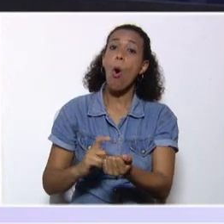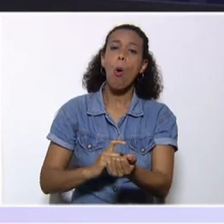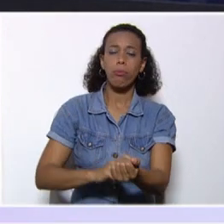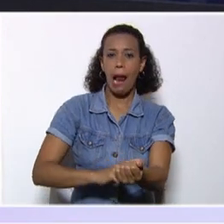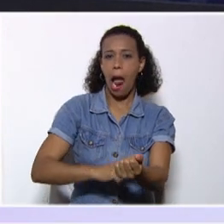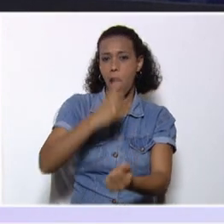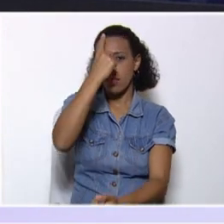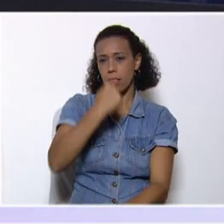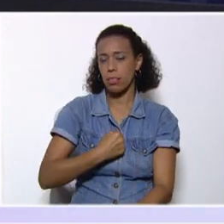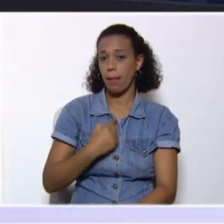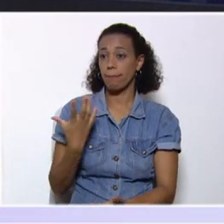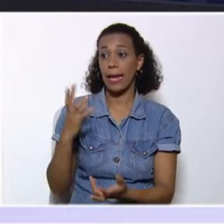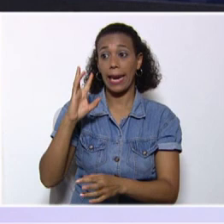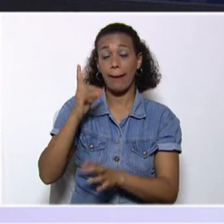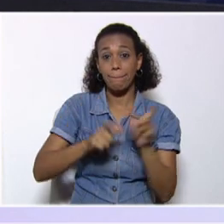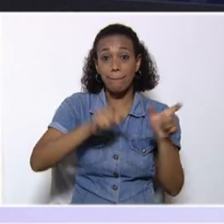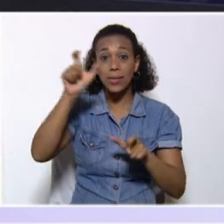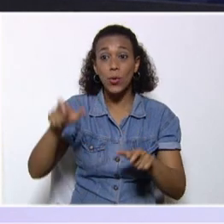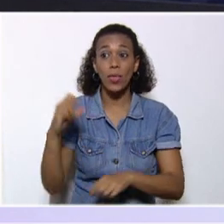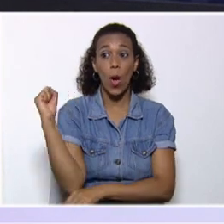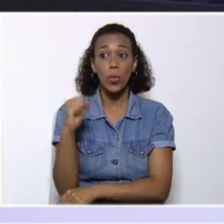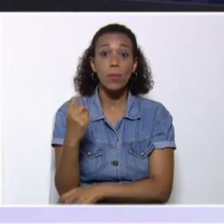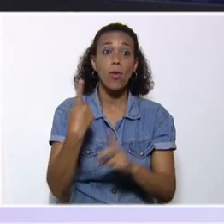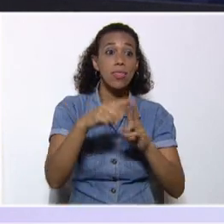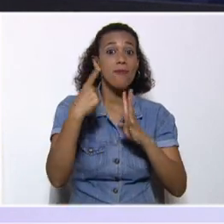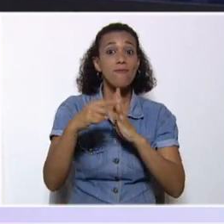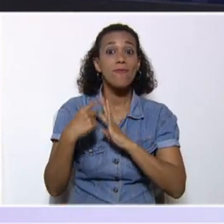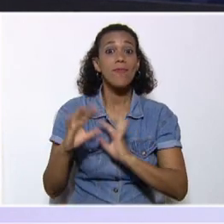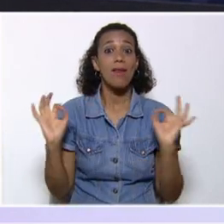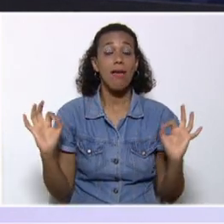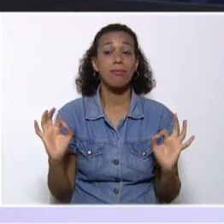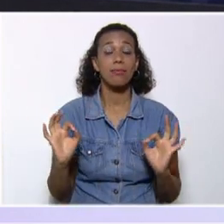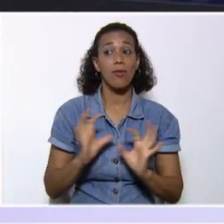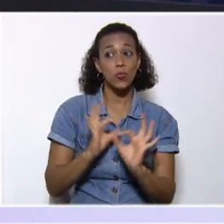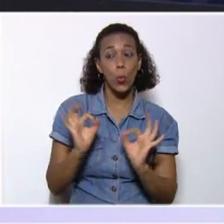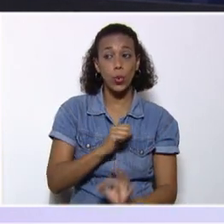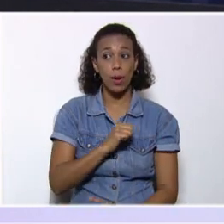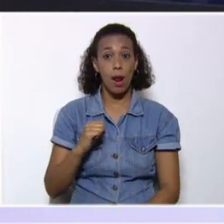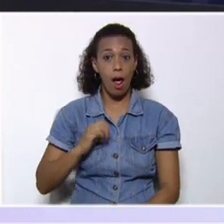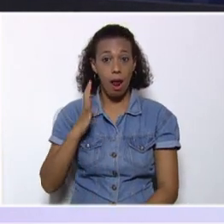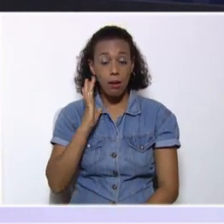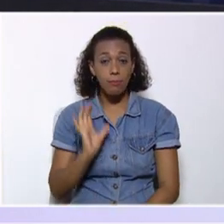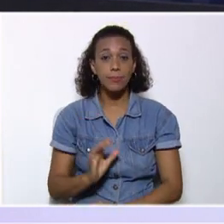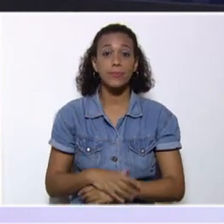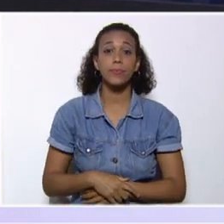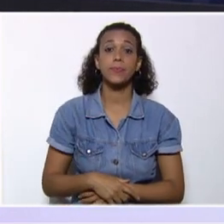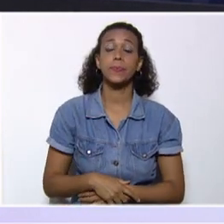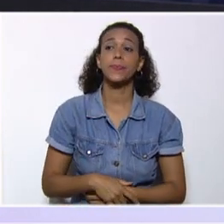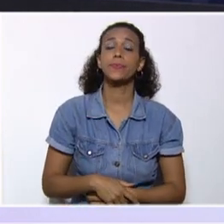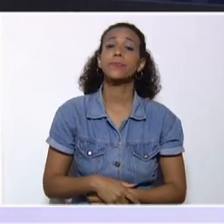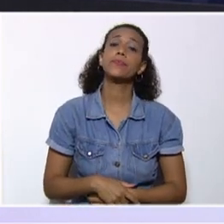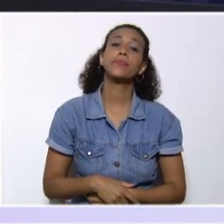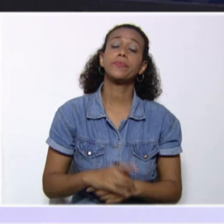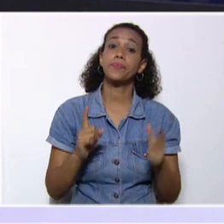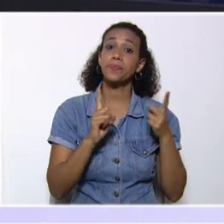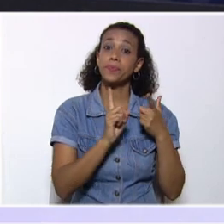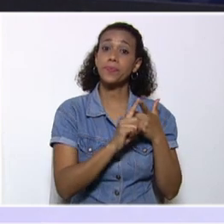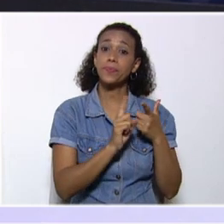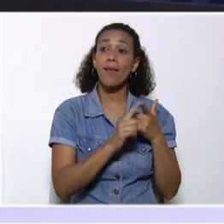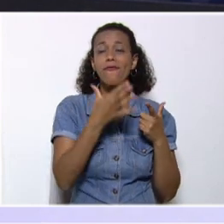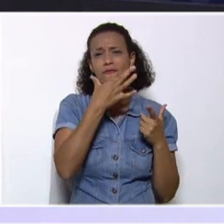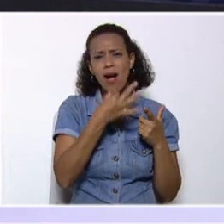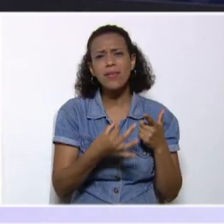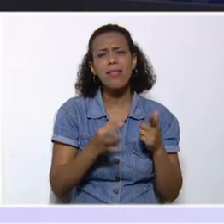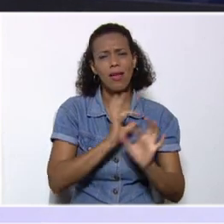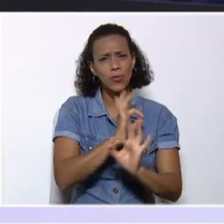características particulares, recordando que cada uno tiene sus diferencias y sus partes individuales que debemos respetar. También